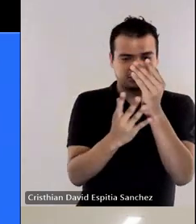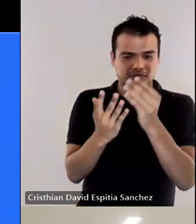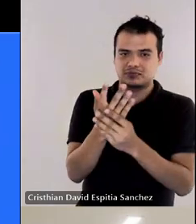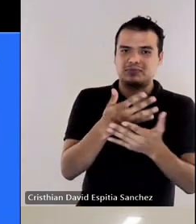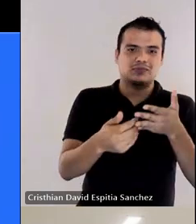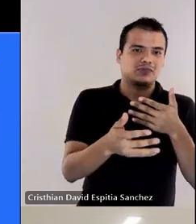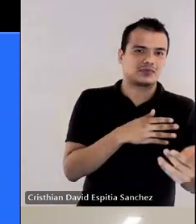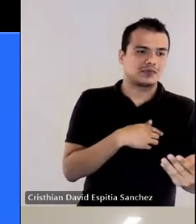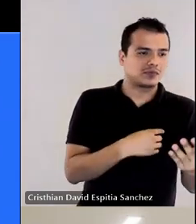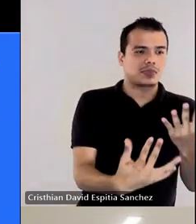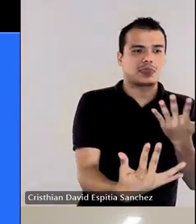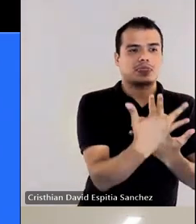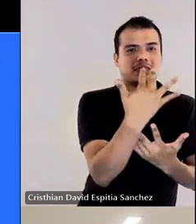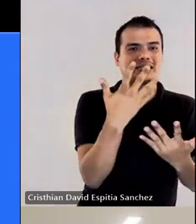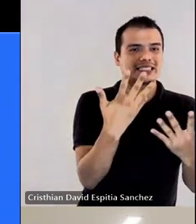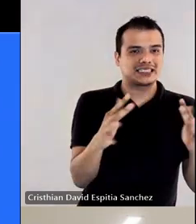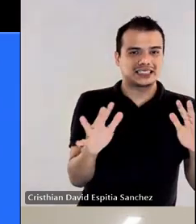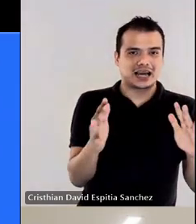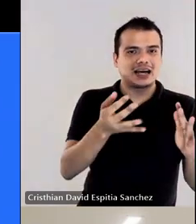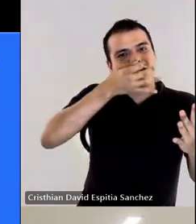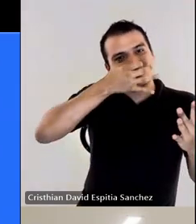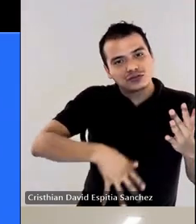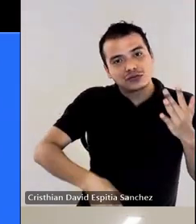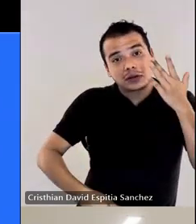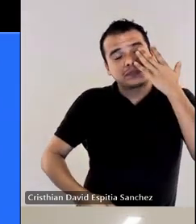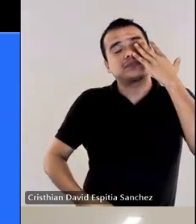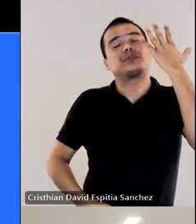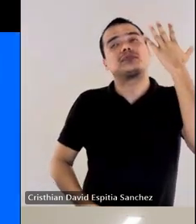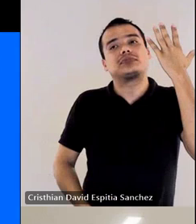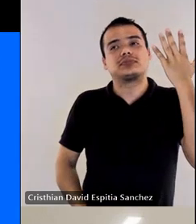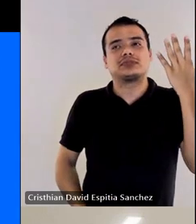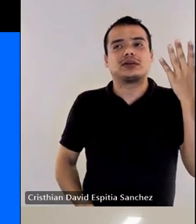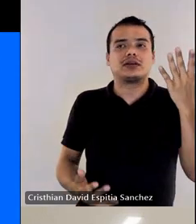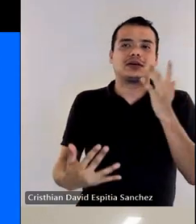puedo contraer algún tipo de infección o irritación.